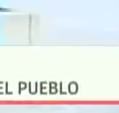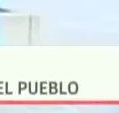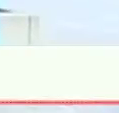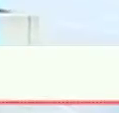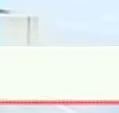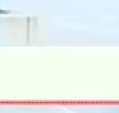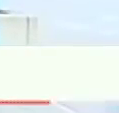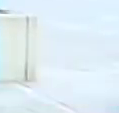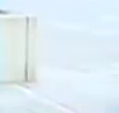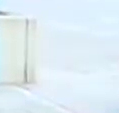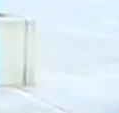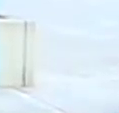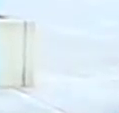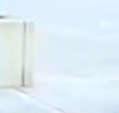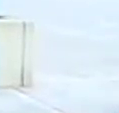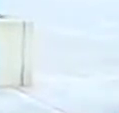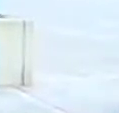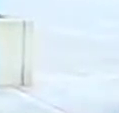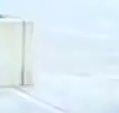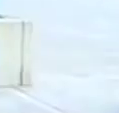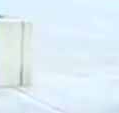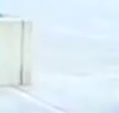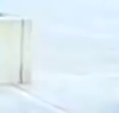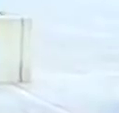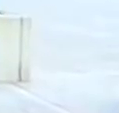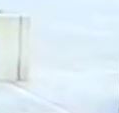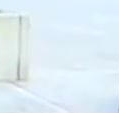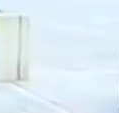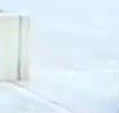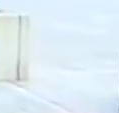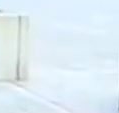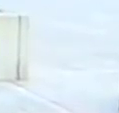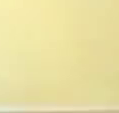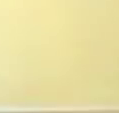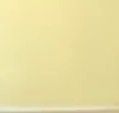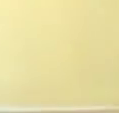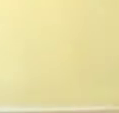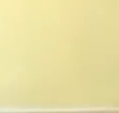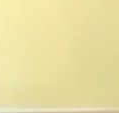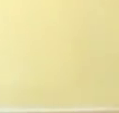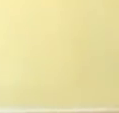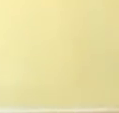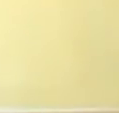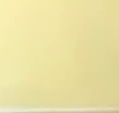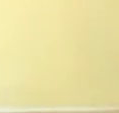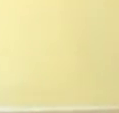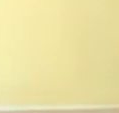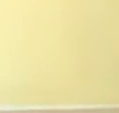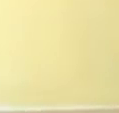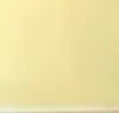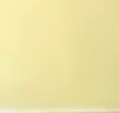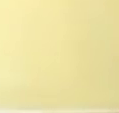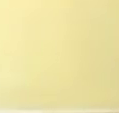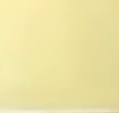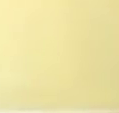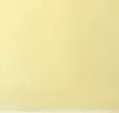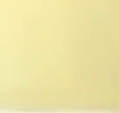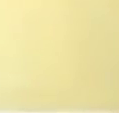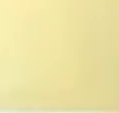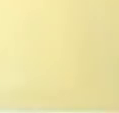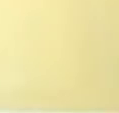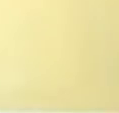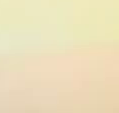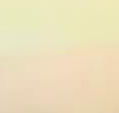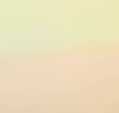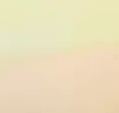nosotros consolidando las bases para recibir, para el regreso a clases, un regreso a clases que es victorioso, un regreso a clases que es